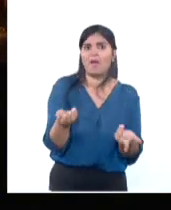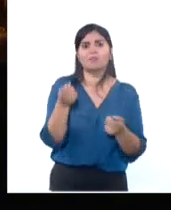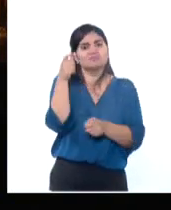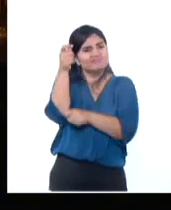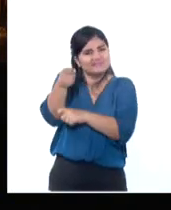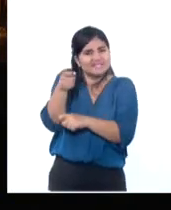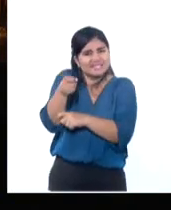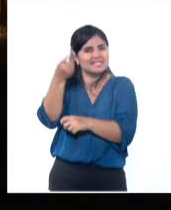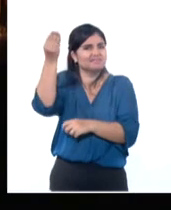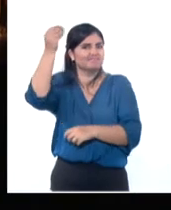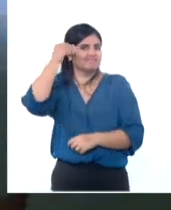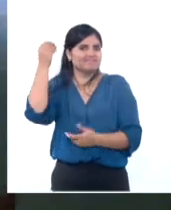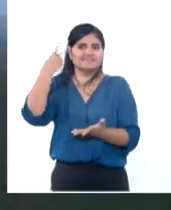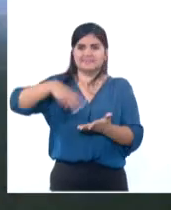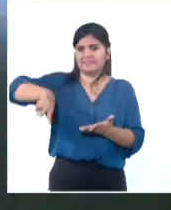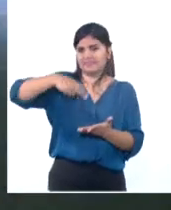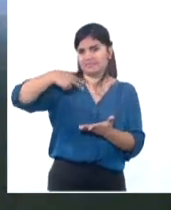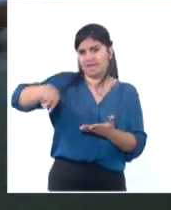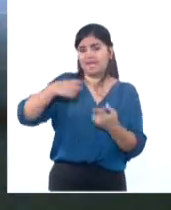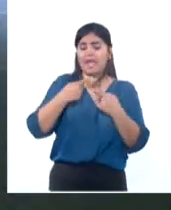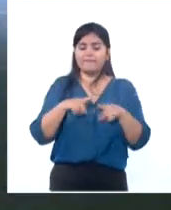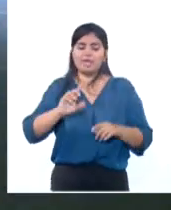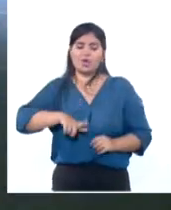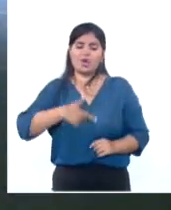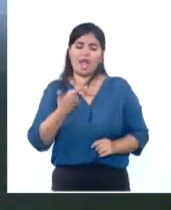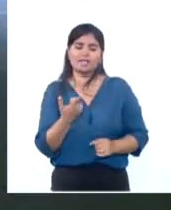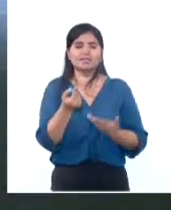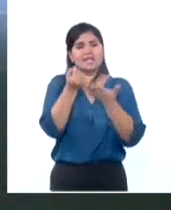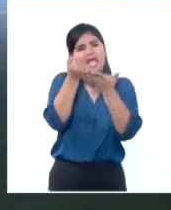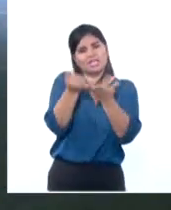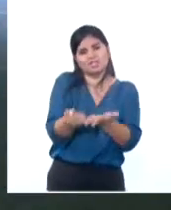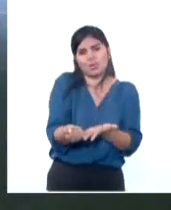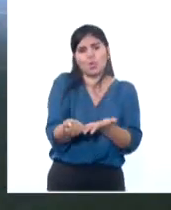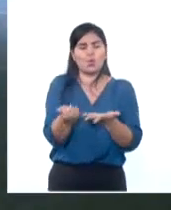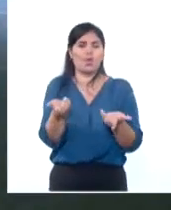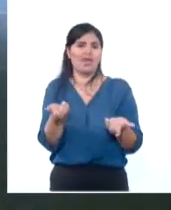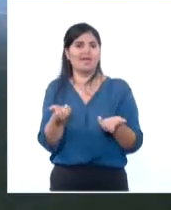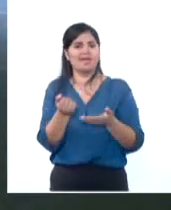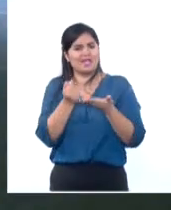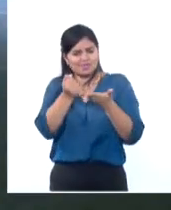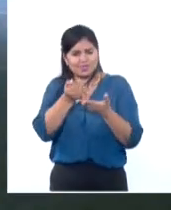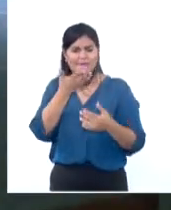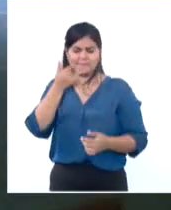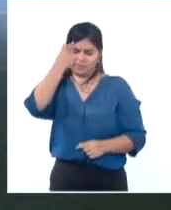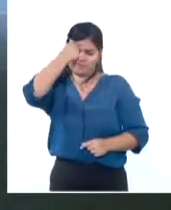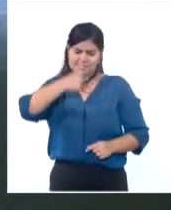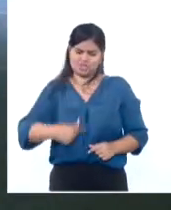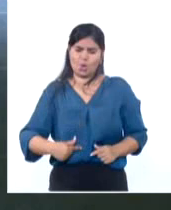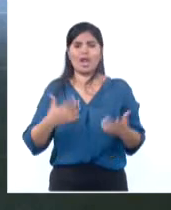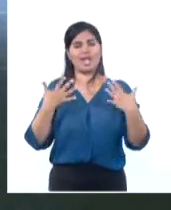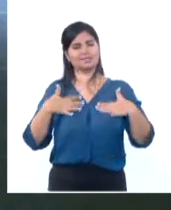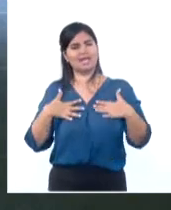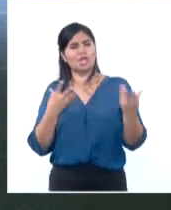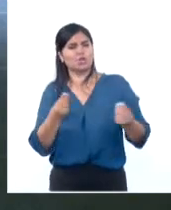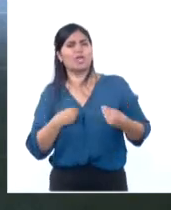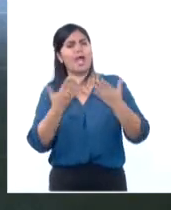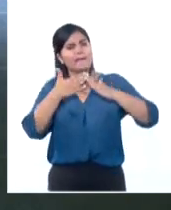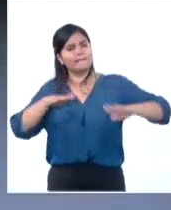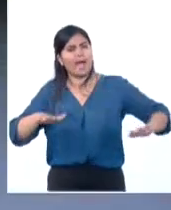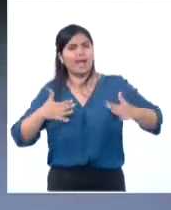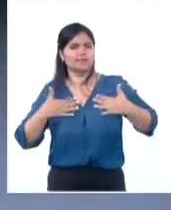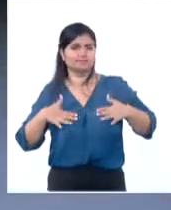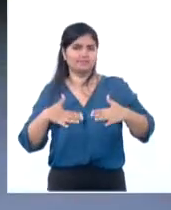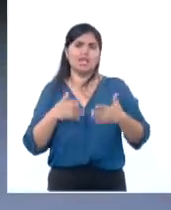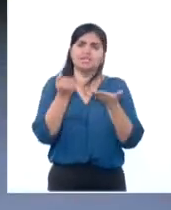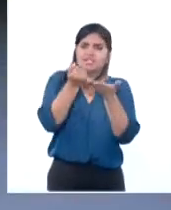trascendental o que pueda cambiar, pero sí a través del arte podemos mover las emociones y un poco el pensamiento de las personas que están que son los